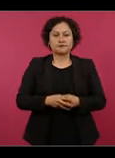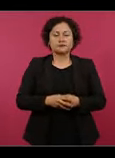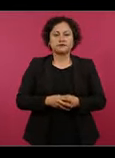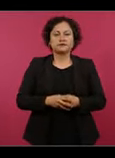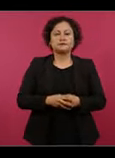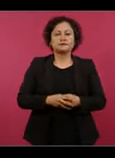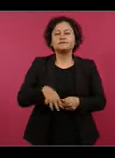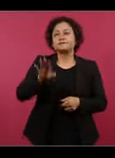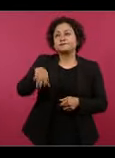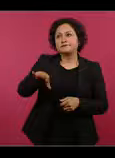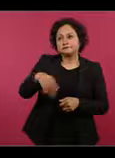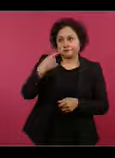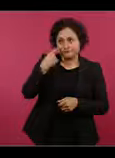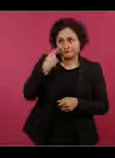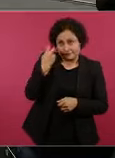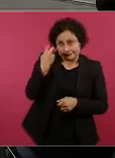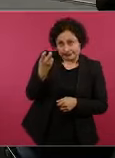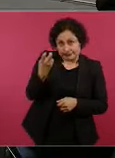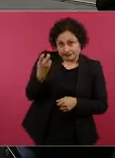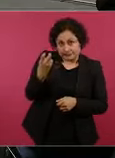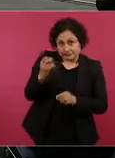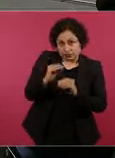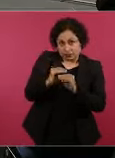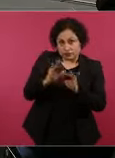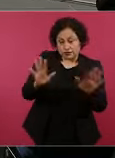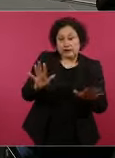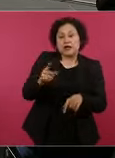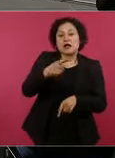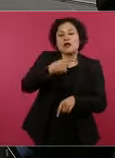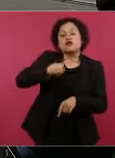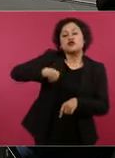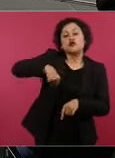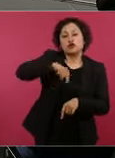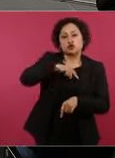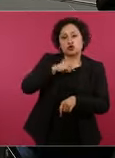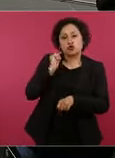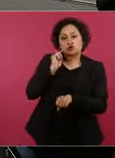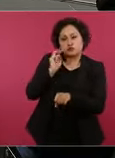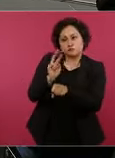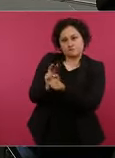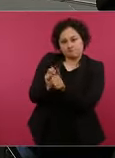Ahí sí es importante aclarar, presidente, nosotros que hemos cubierto la campaña de la doctora, dos cuestiones.